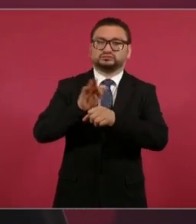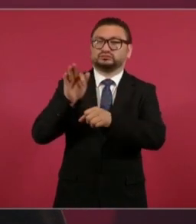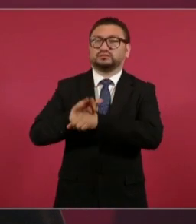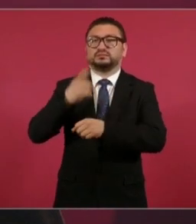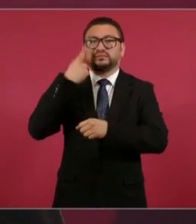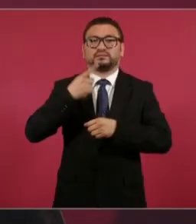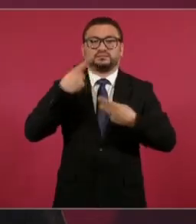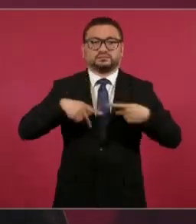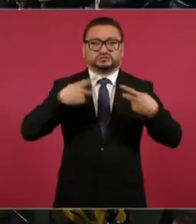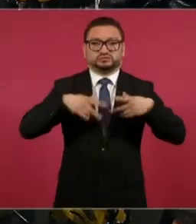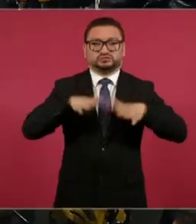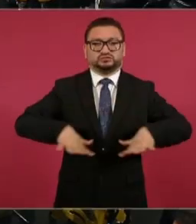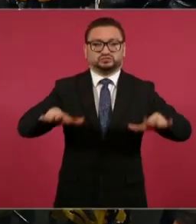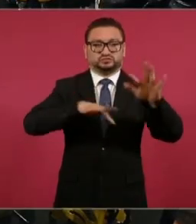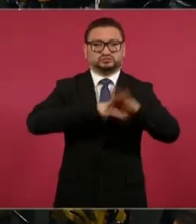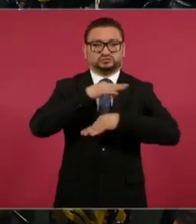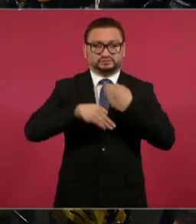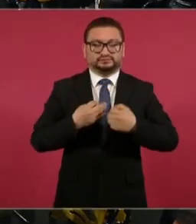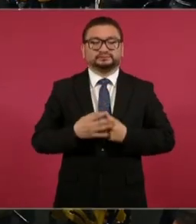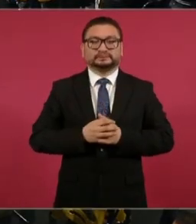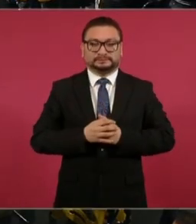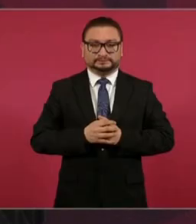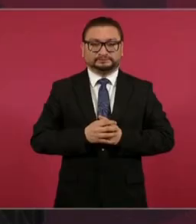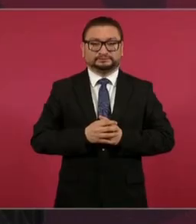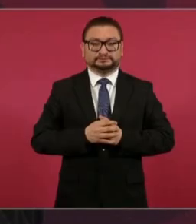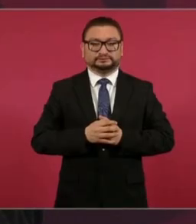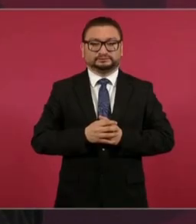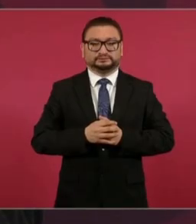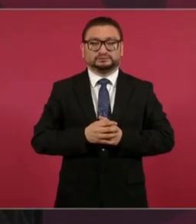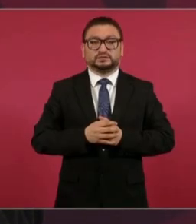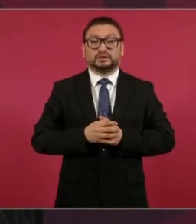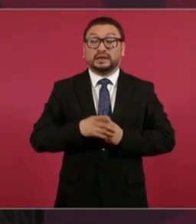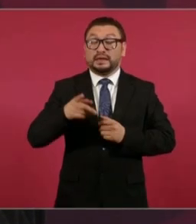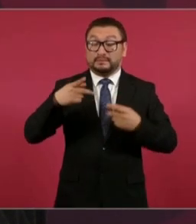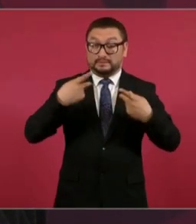al pueblo Gracias presente y no hay